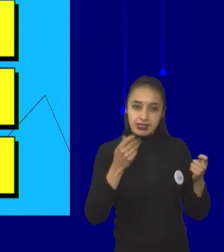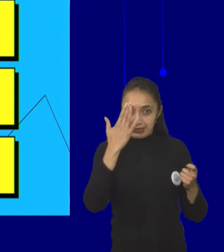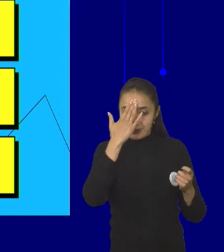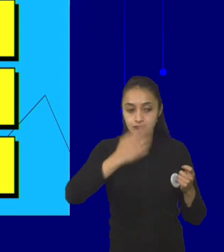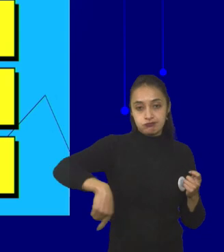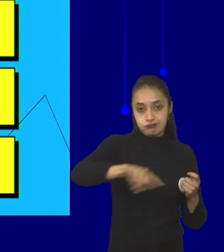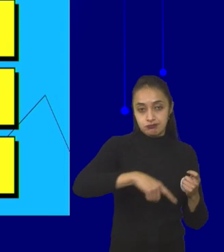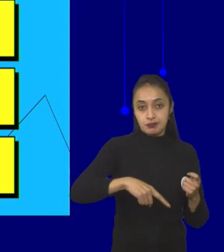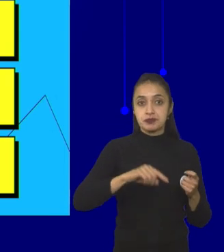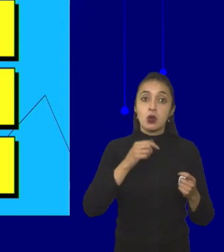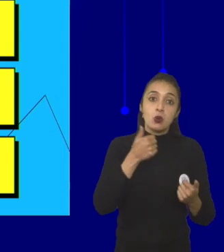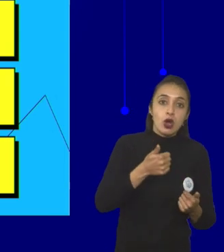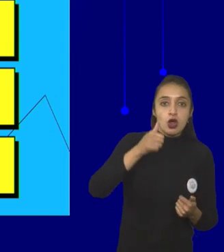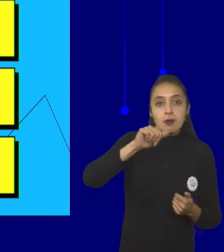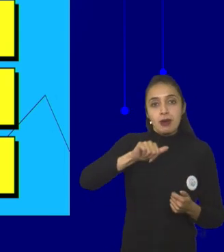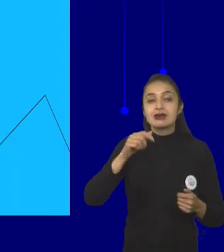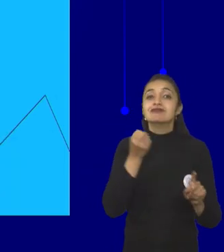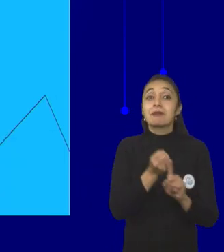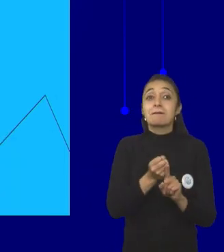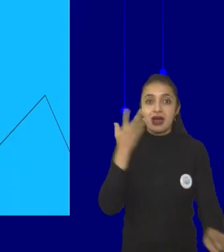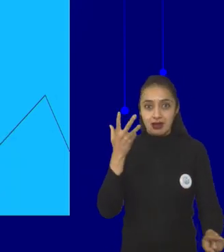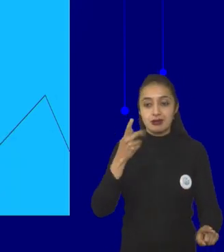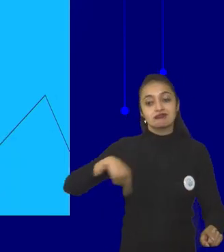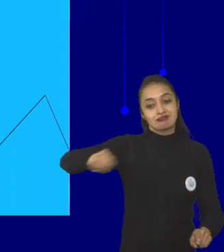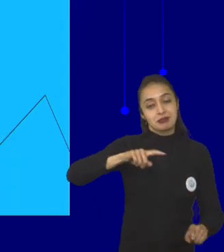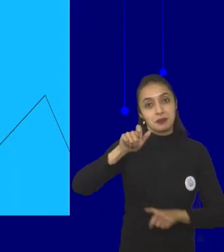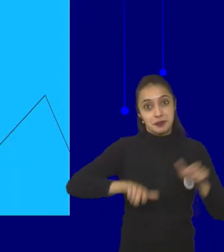acá impacta al resto del equipo.